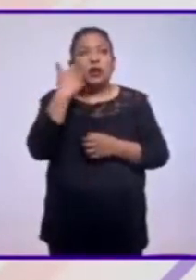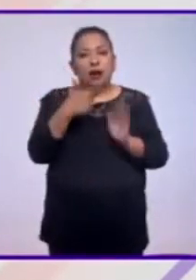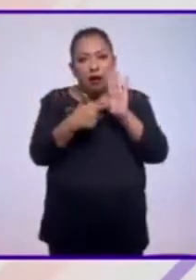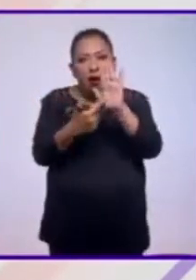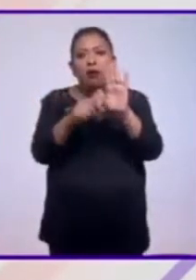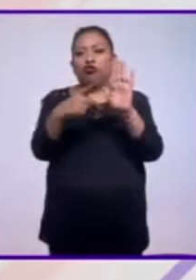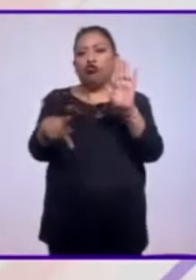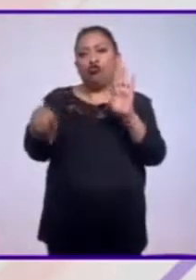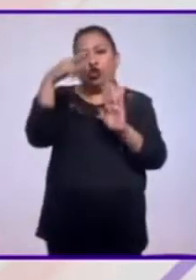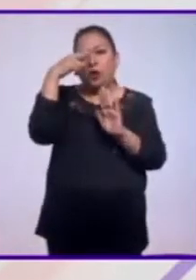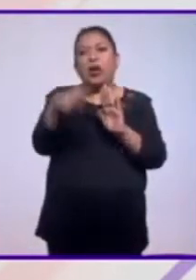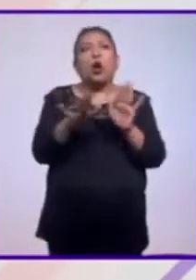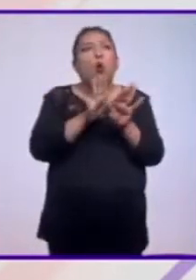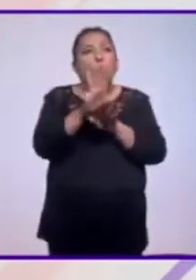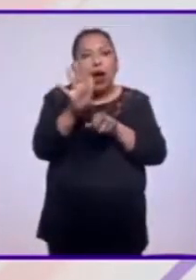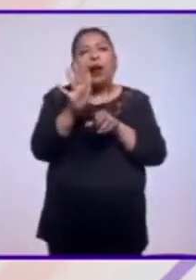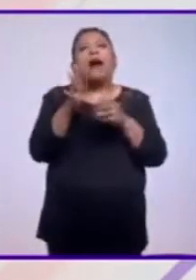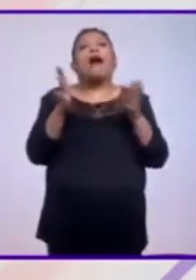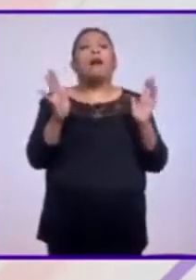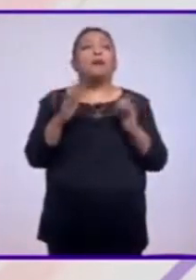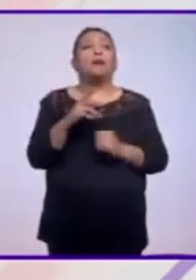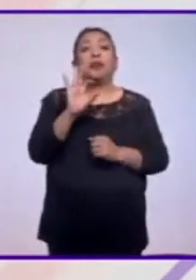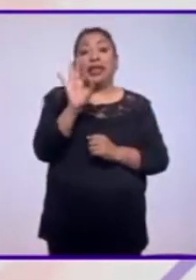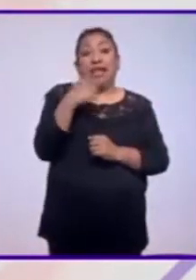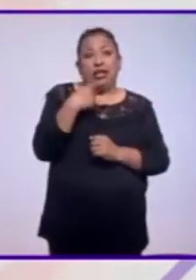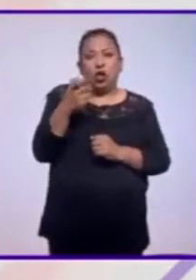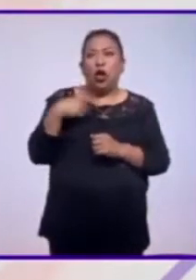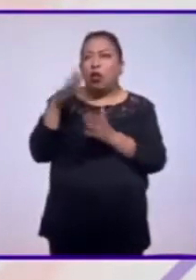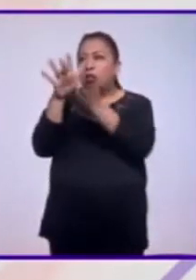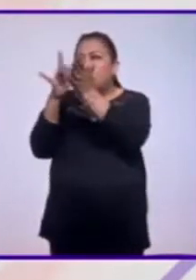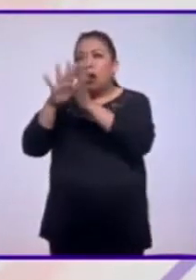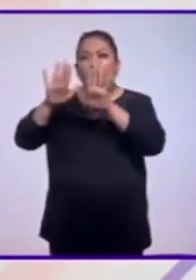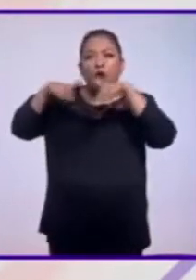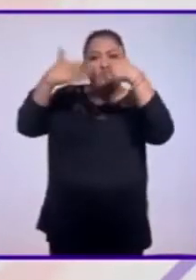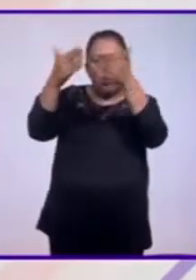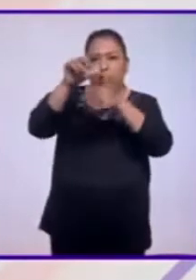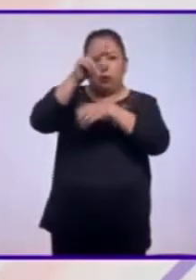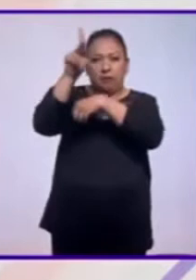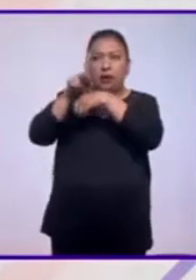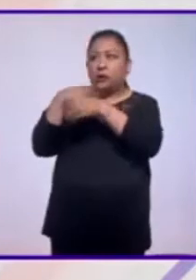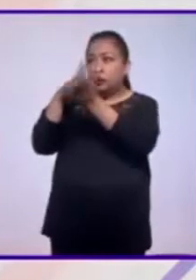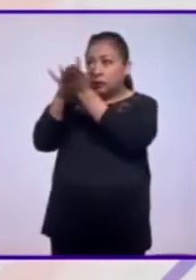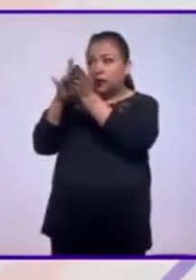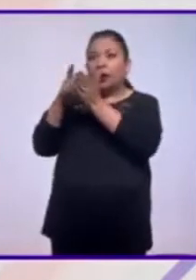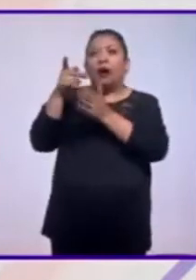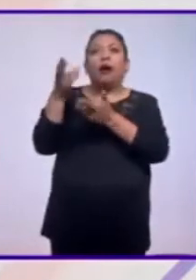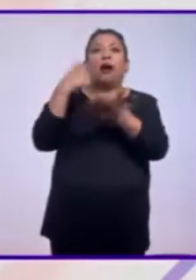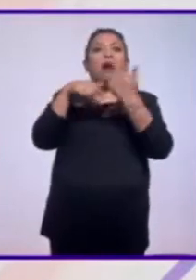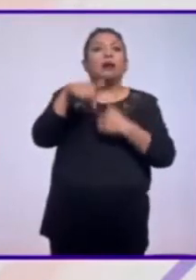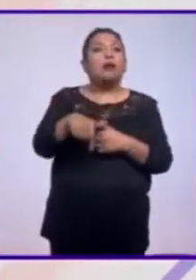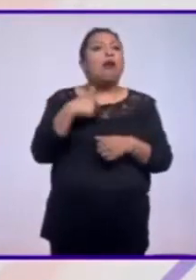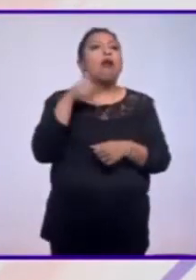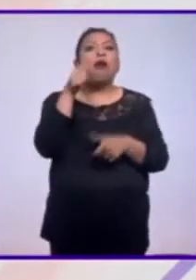estereotipos nacionales. Tal vez esos estímulos que yo fui a buscar afuera de México, los encuentro regresando,